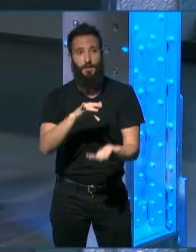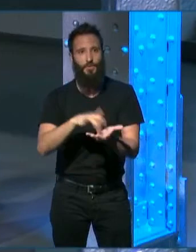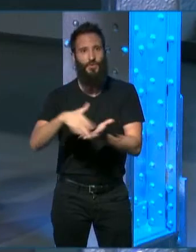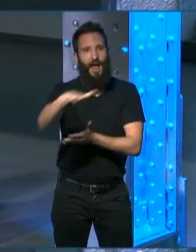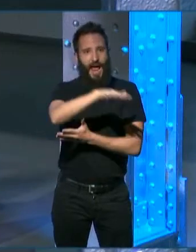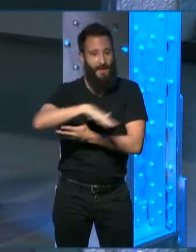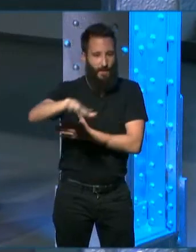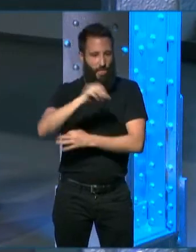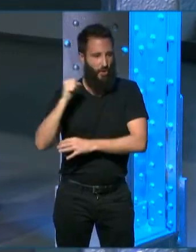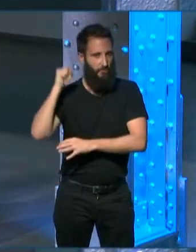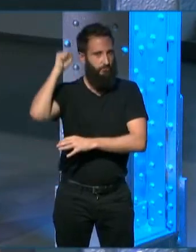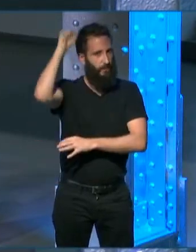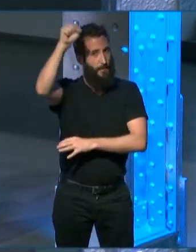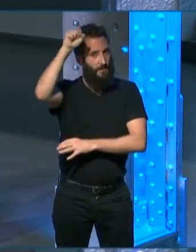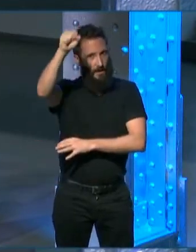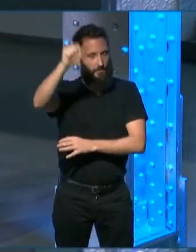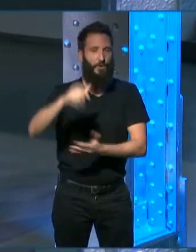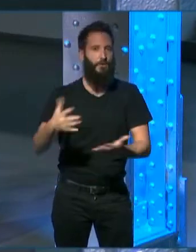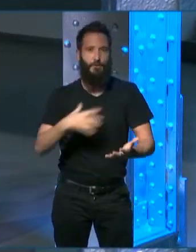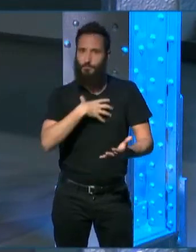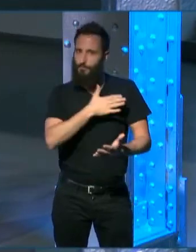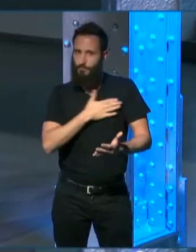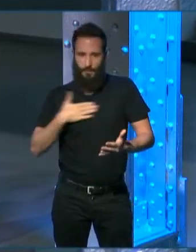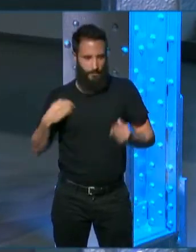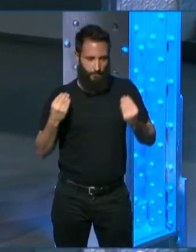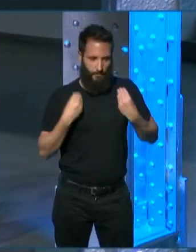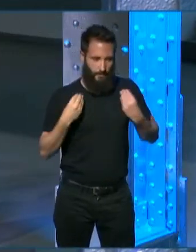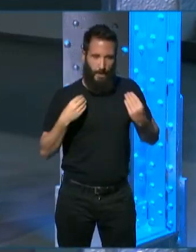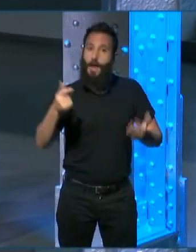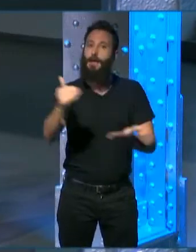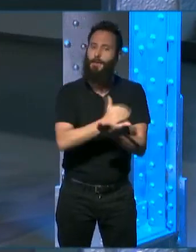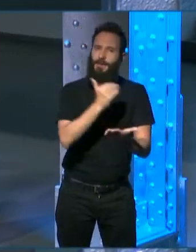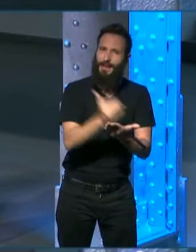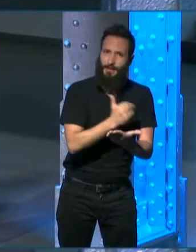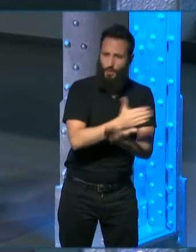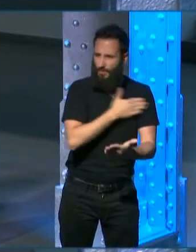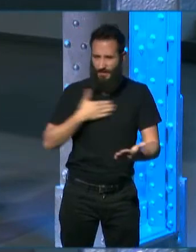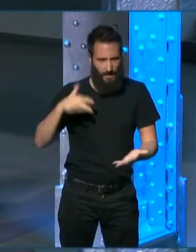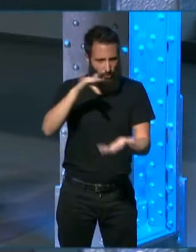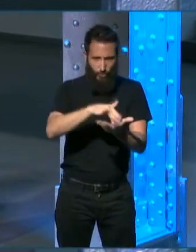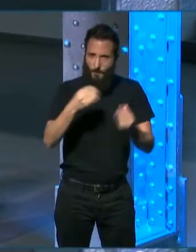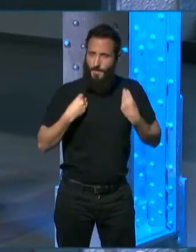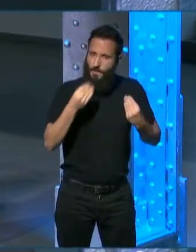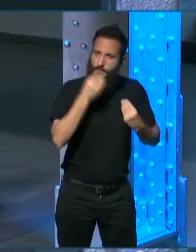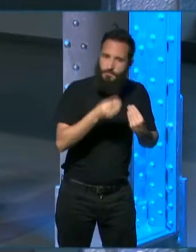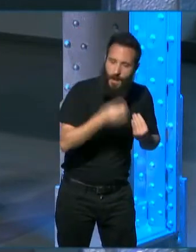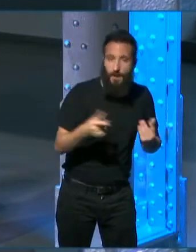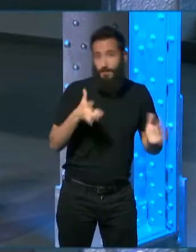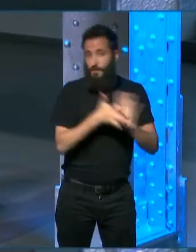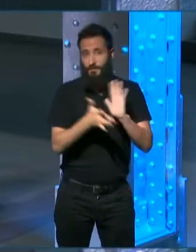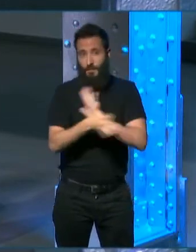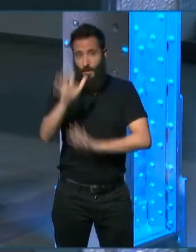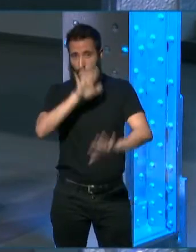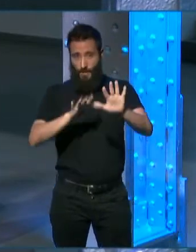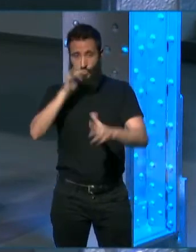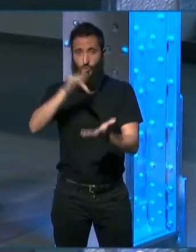del capitalismo uno quiere vivir bien, quiere ser feliz y confunde, ¿no? Y digamos eso. el ejemplo de las